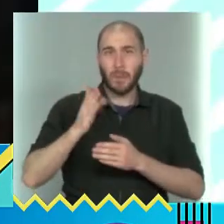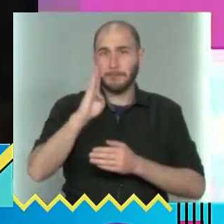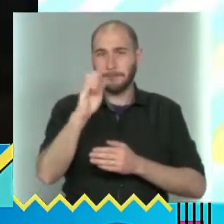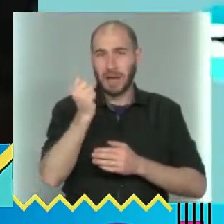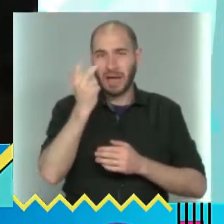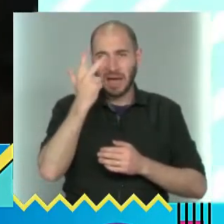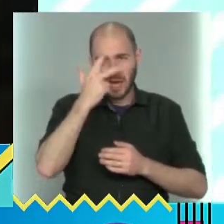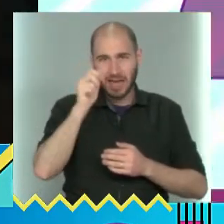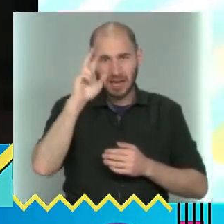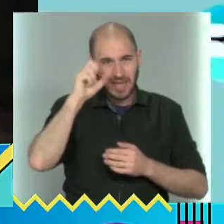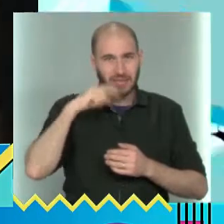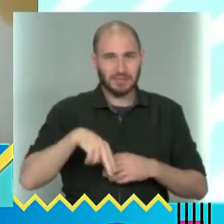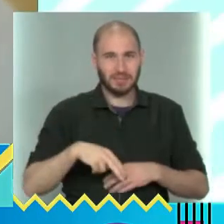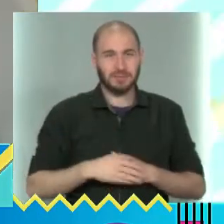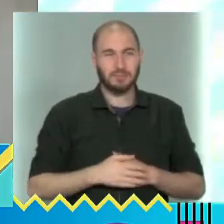Bahrein, ¿no? Bien.